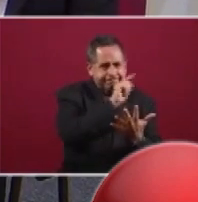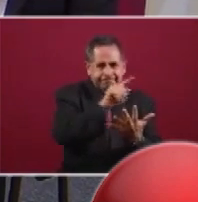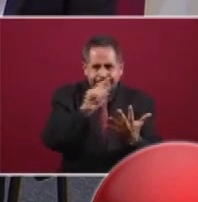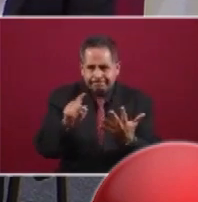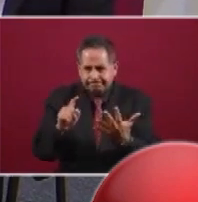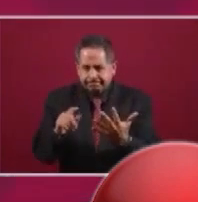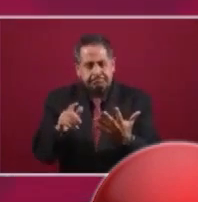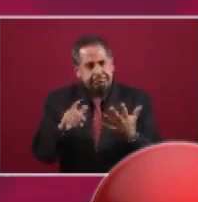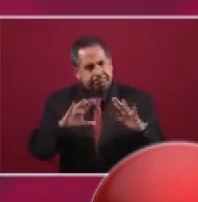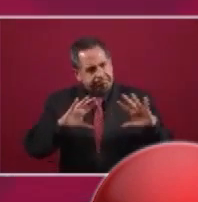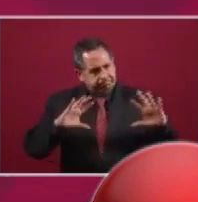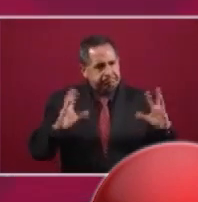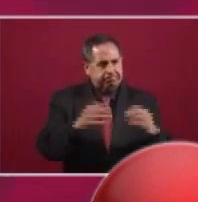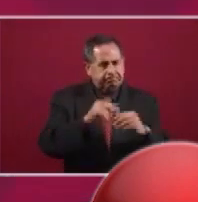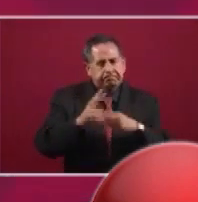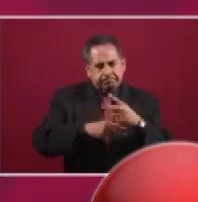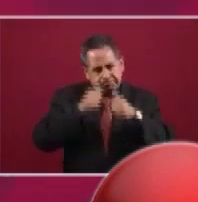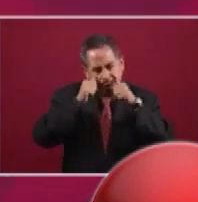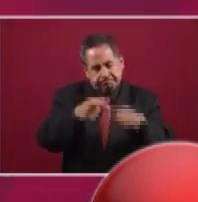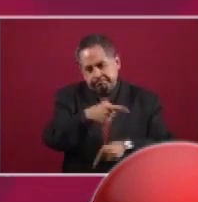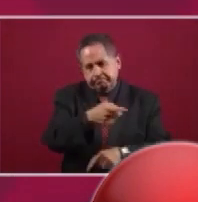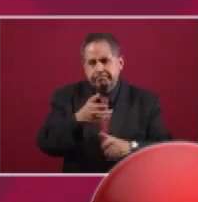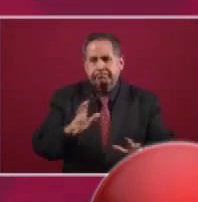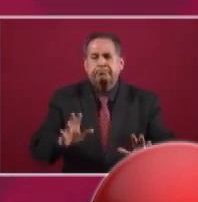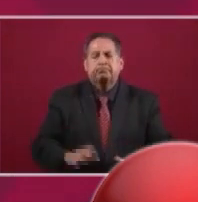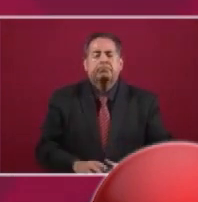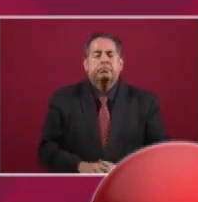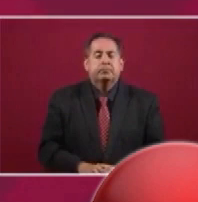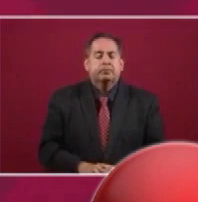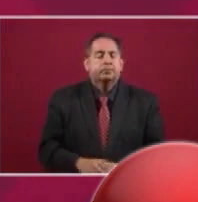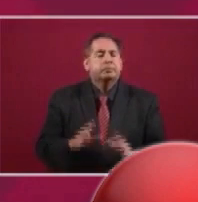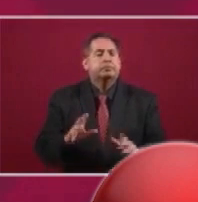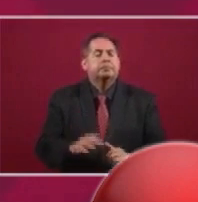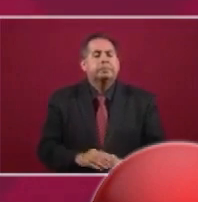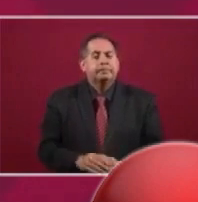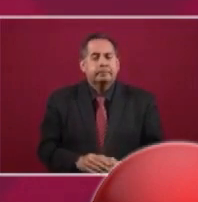por atender este asunto.